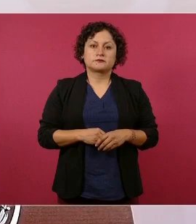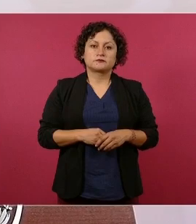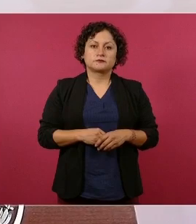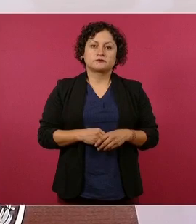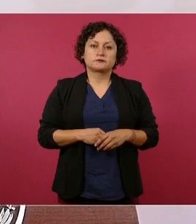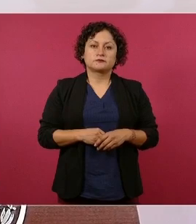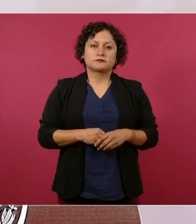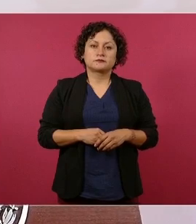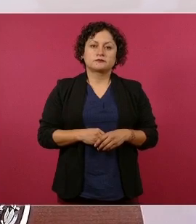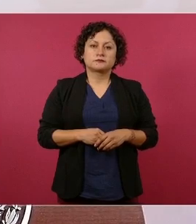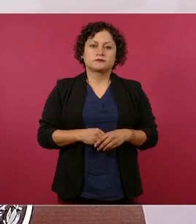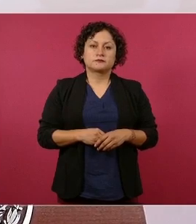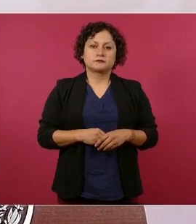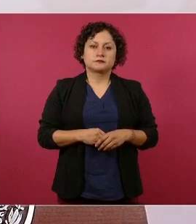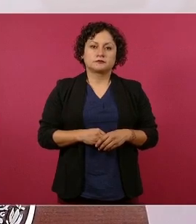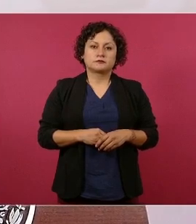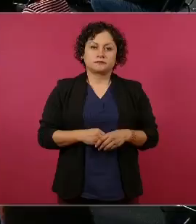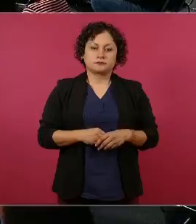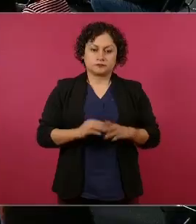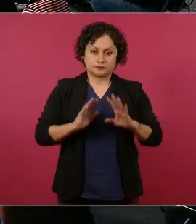en La Laguna,